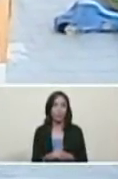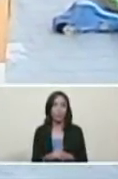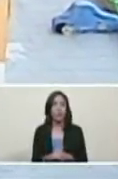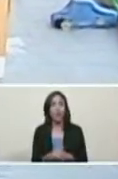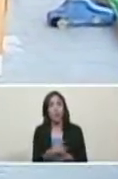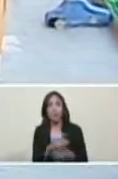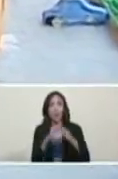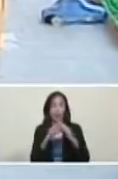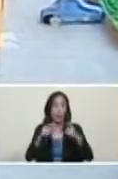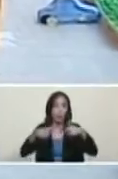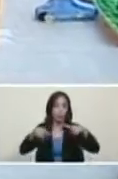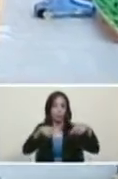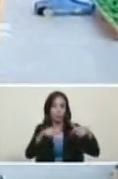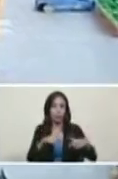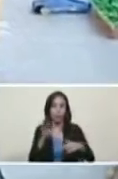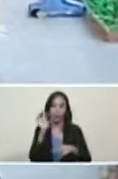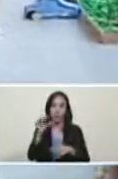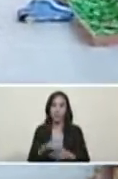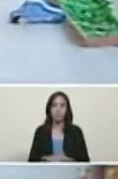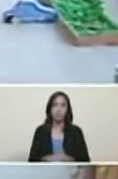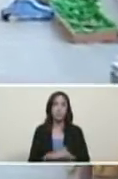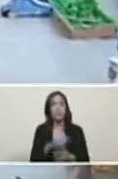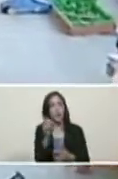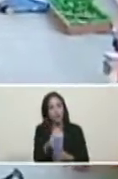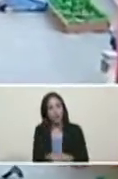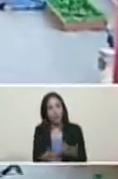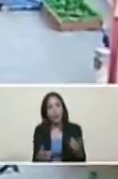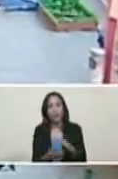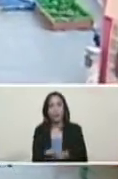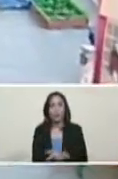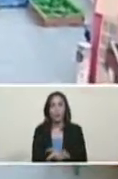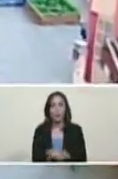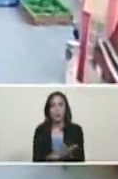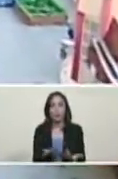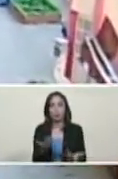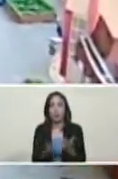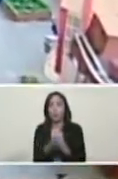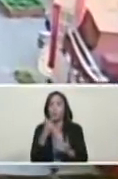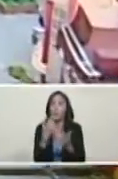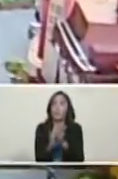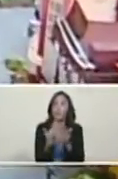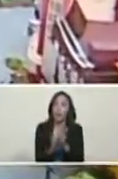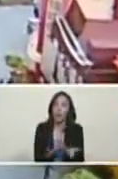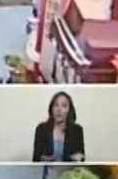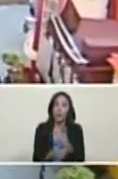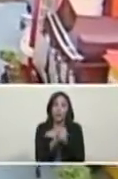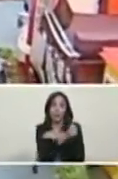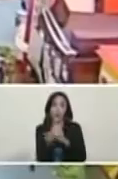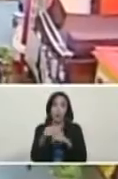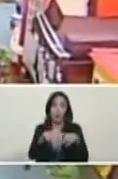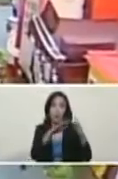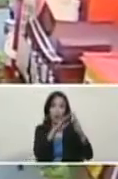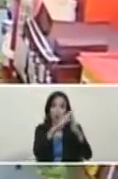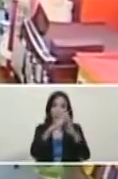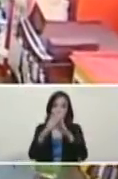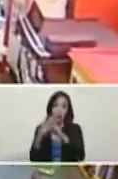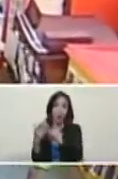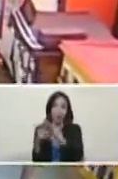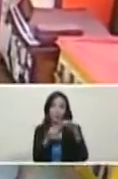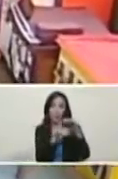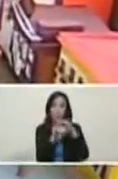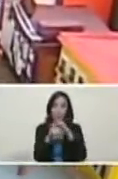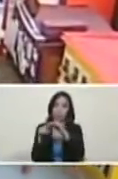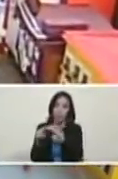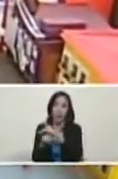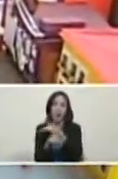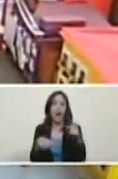en el territorio. Y finalmente, orientado hacia allá, nosotros estamos proponiendo que cada comunidad tenga especie de